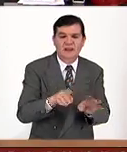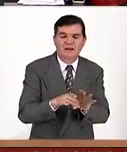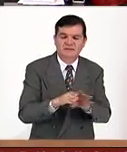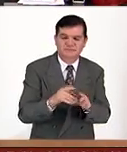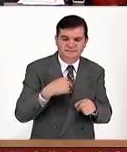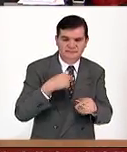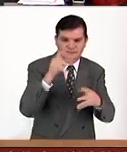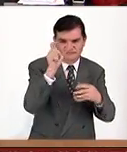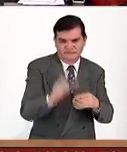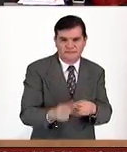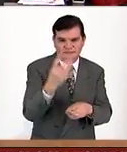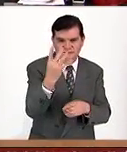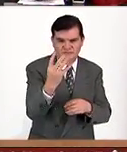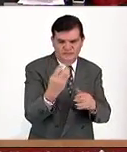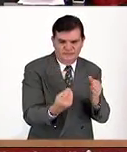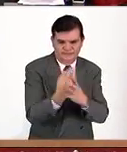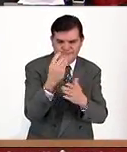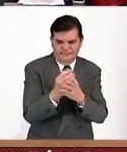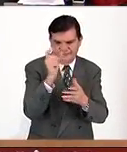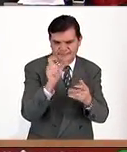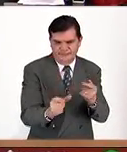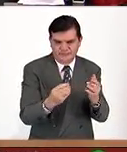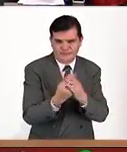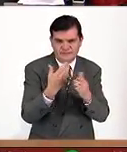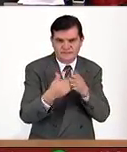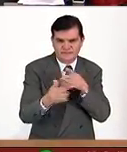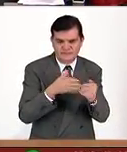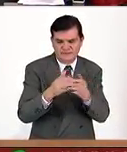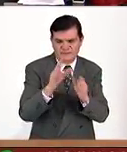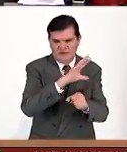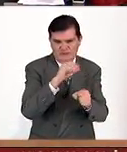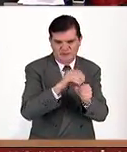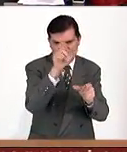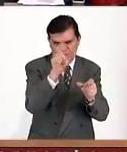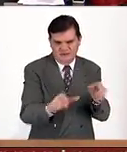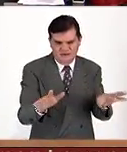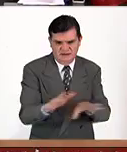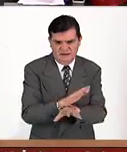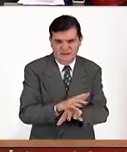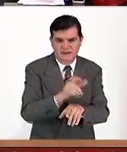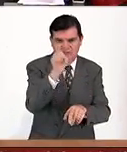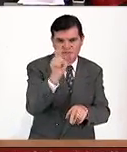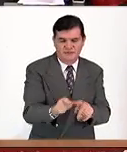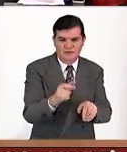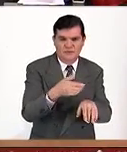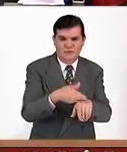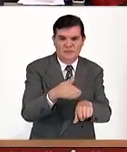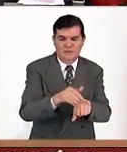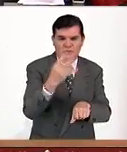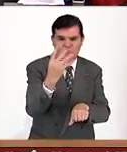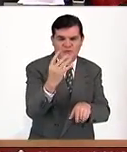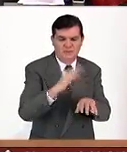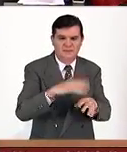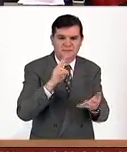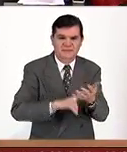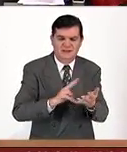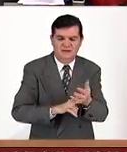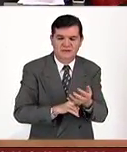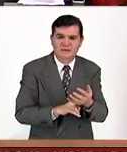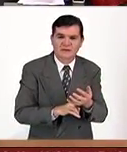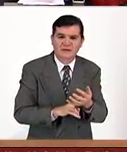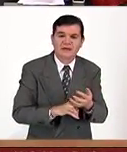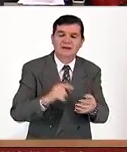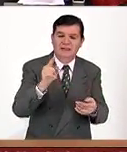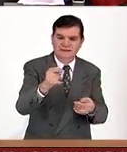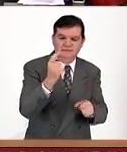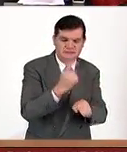capítulo 4 es totalmente novedoso. Se actualizó en su totalidad. El capítulo 4 habla del tema de valores. Y